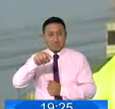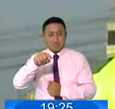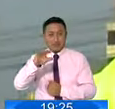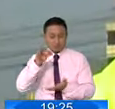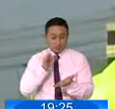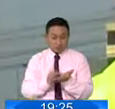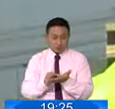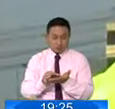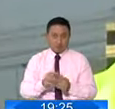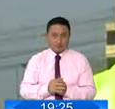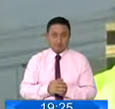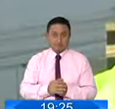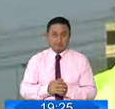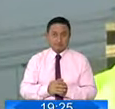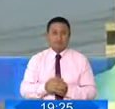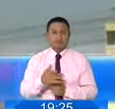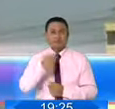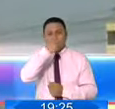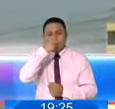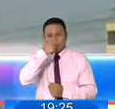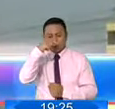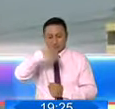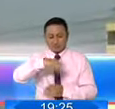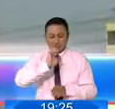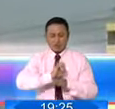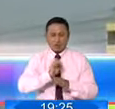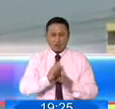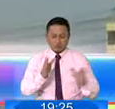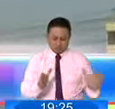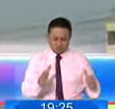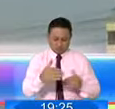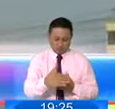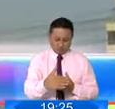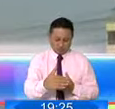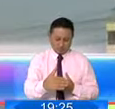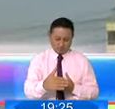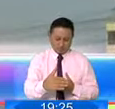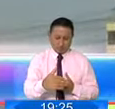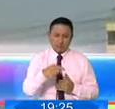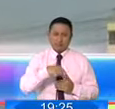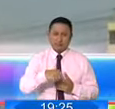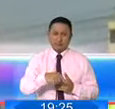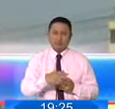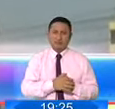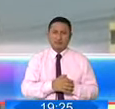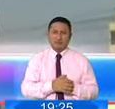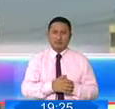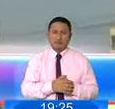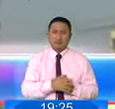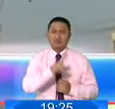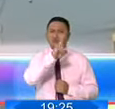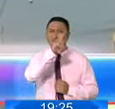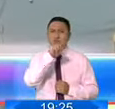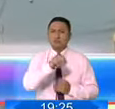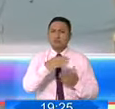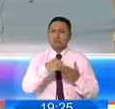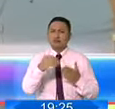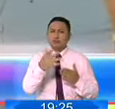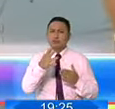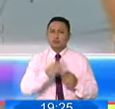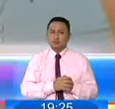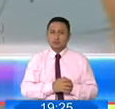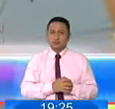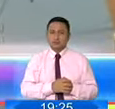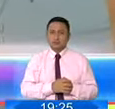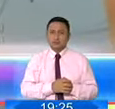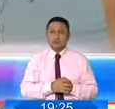de clorhidrato de cocaína aquí en el Ecuador ya ha pasado la frontera con Colombia, está sobre los $2.000, de lo que es clorhidrato